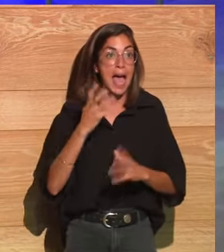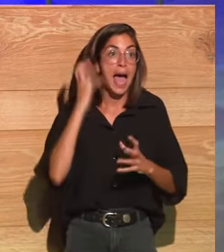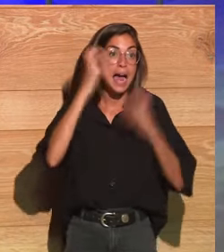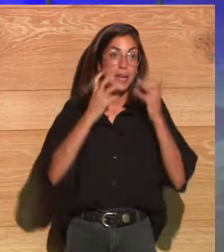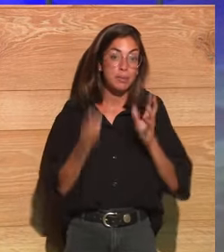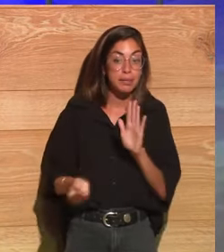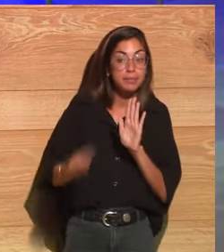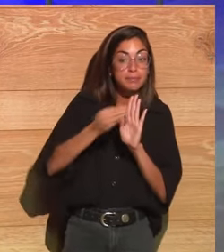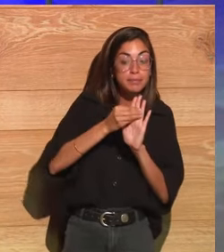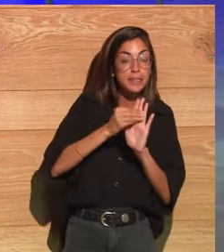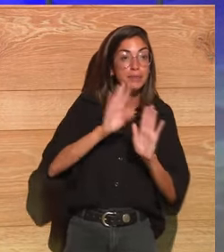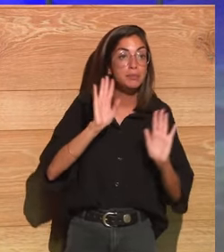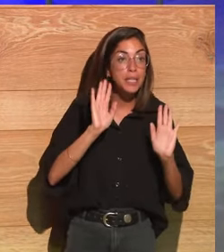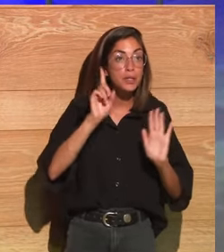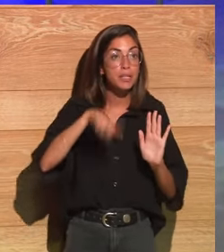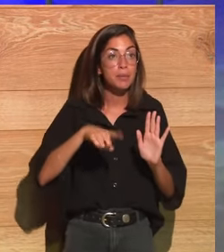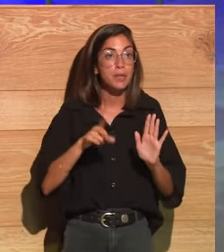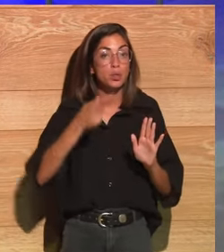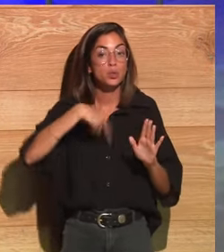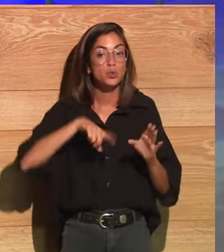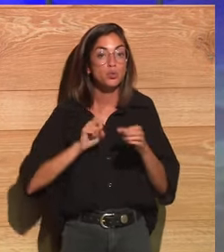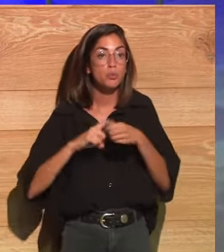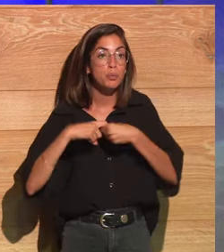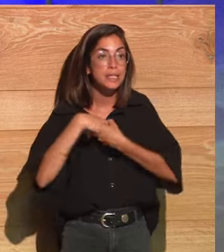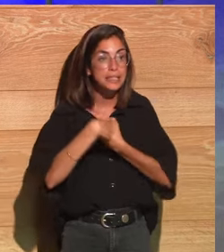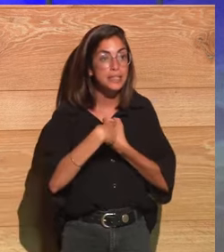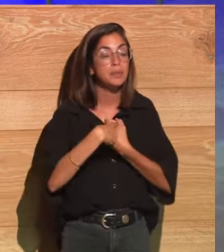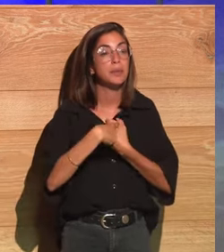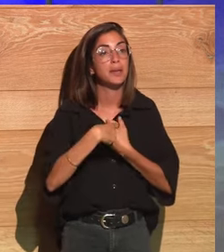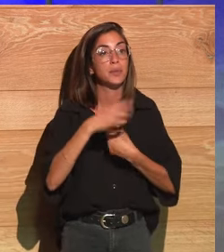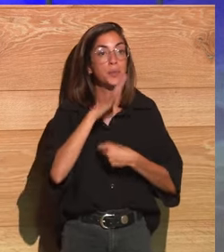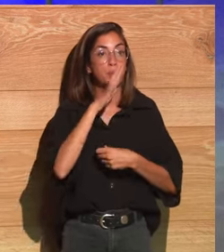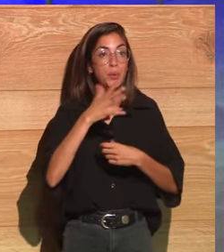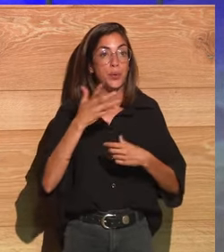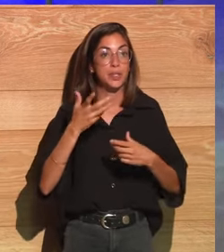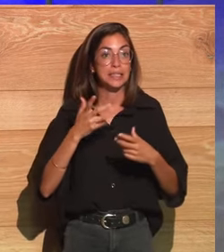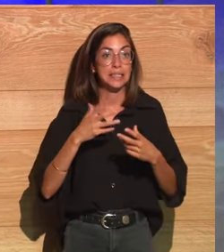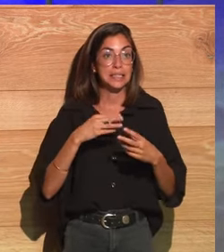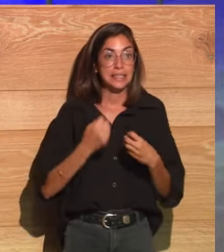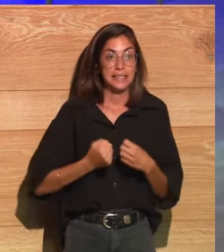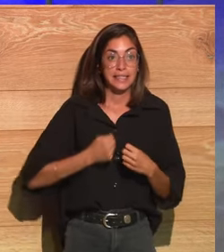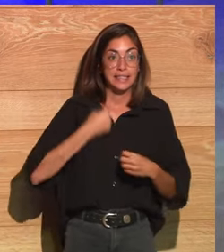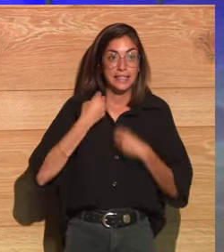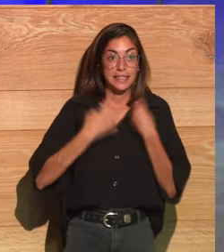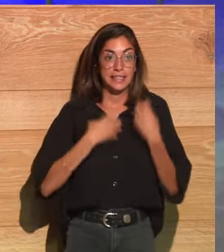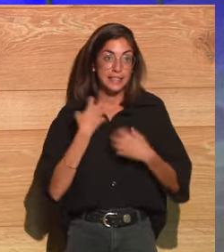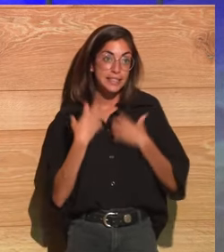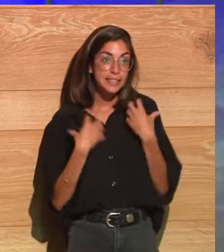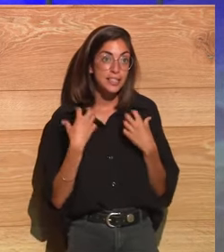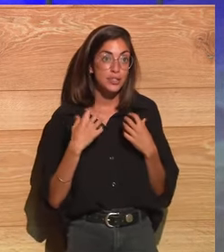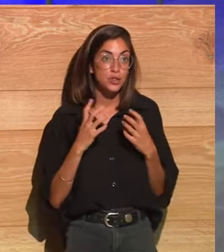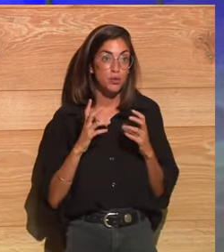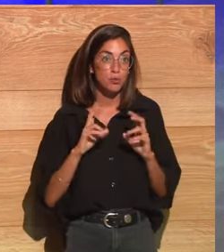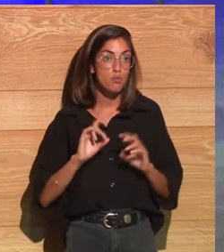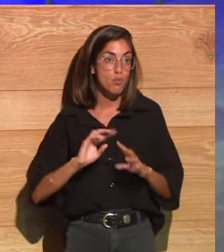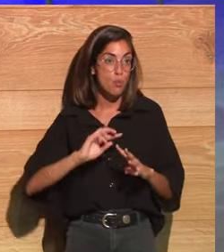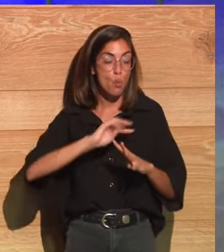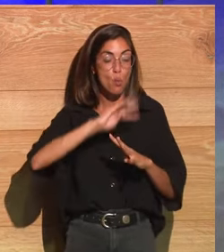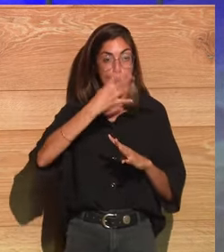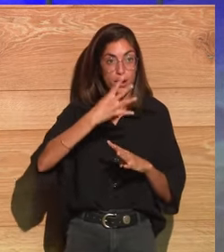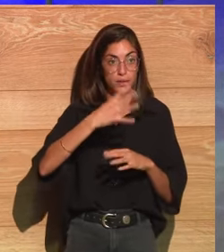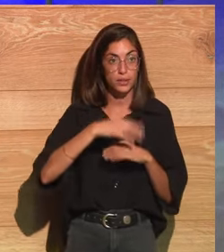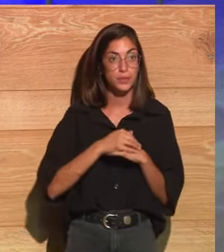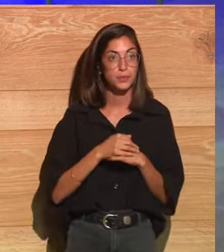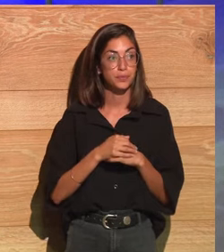aquí es porque participamos de un cuarto nuevo y revolucionario instinto en la historia de la biología, de la vida en este planeta, que